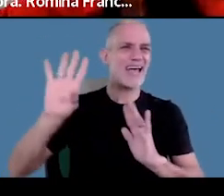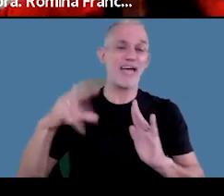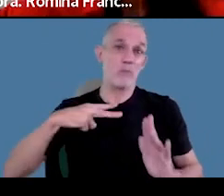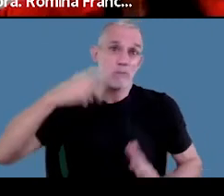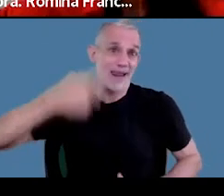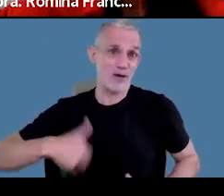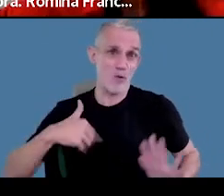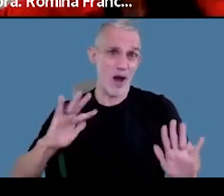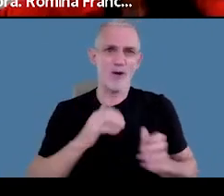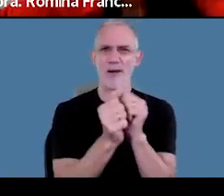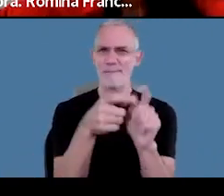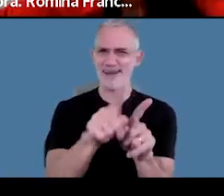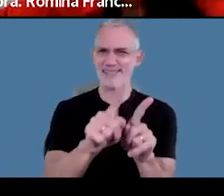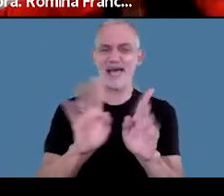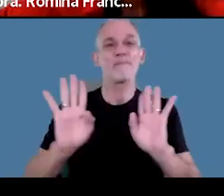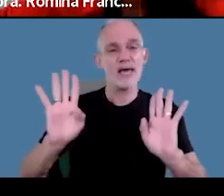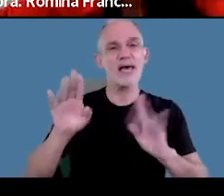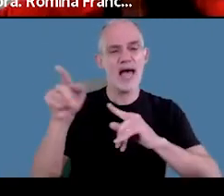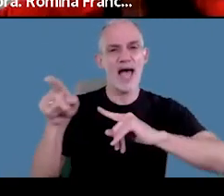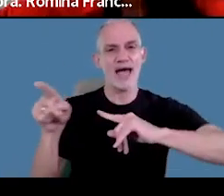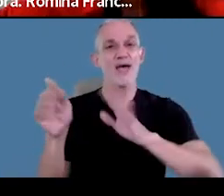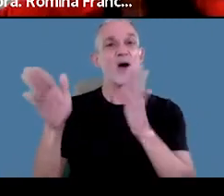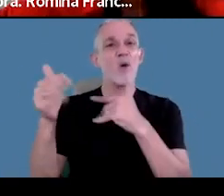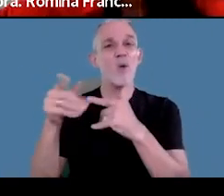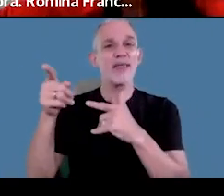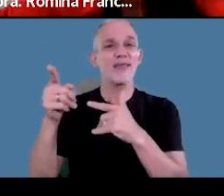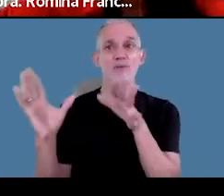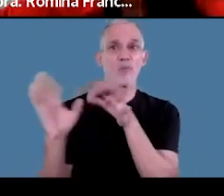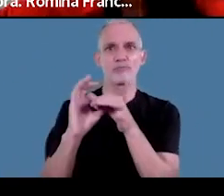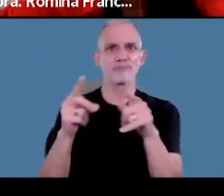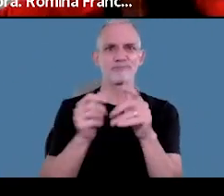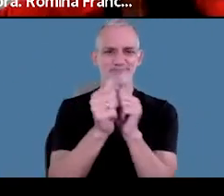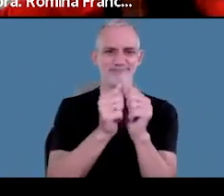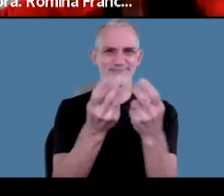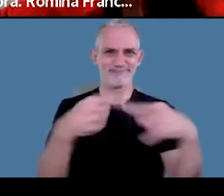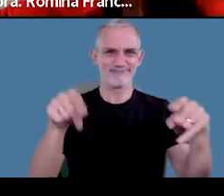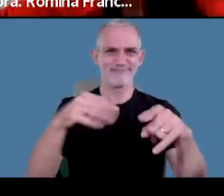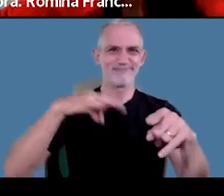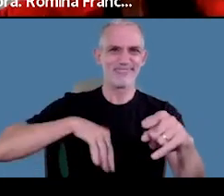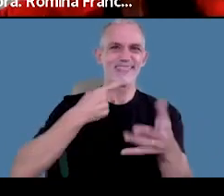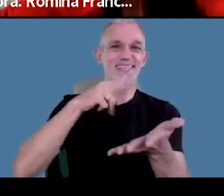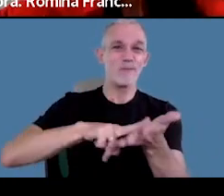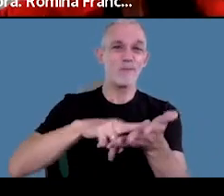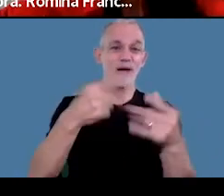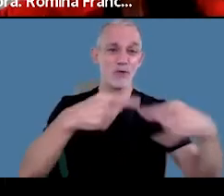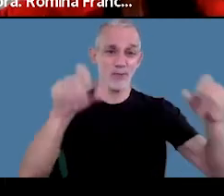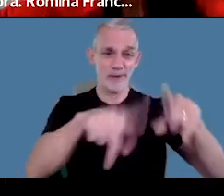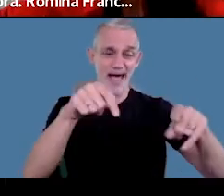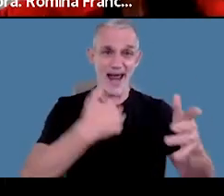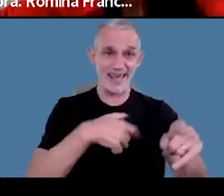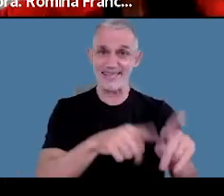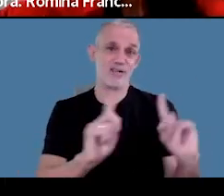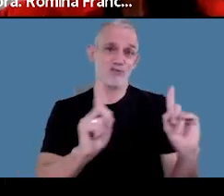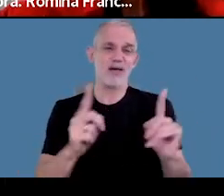particular, digamos. Bueno, en este caso, al ser una cuenta no vinculada con la generación de ganancias grabadas de fuente argentina, no me